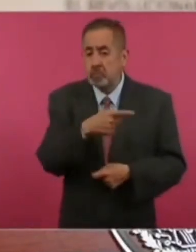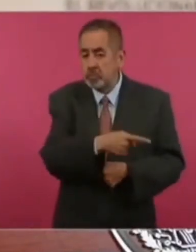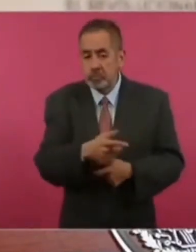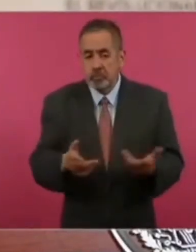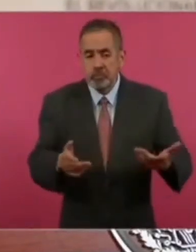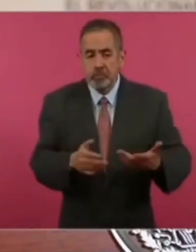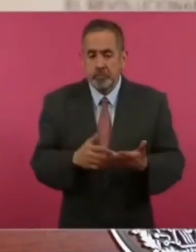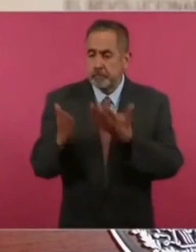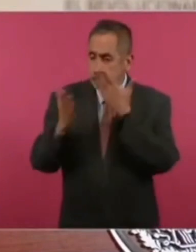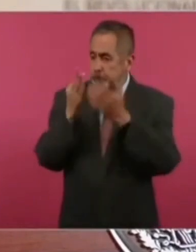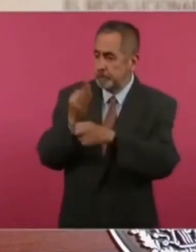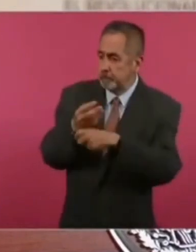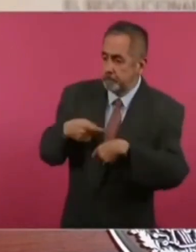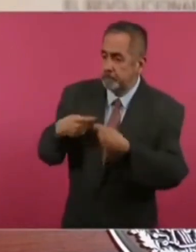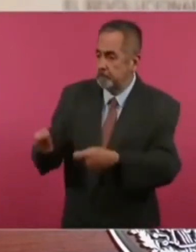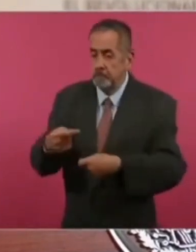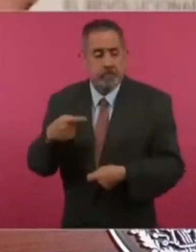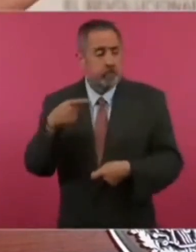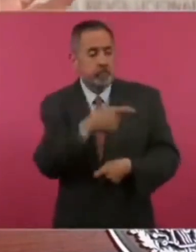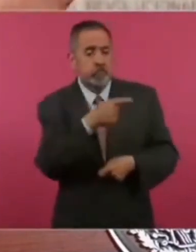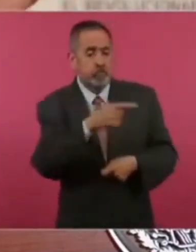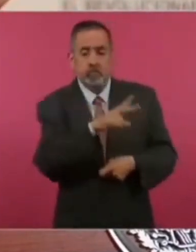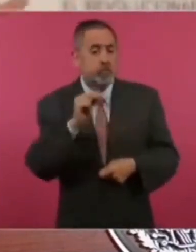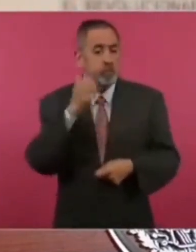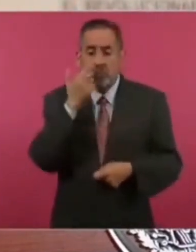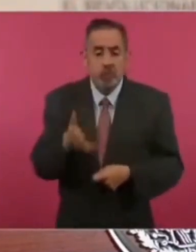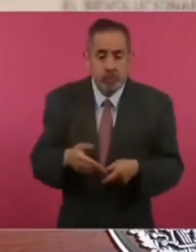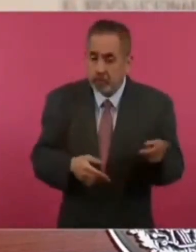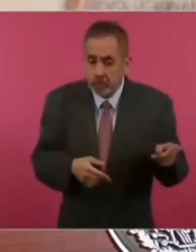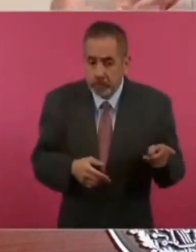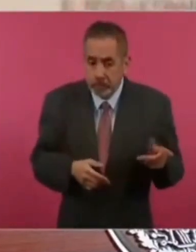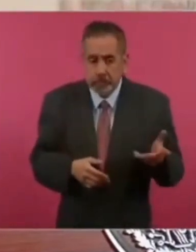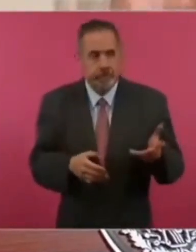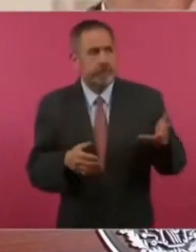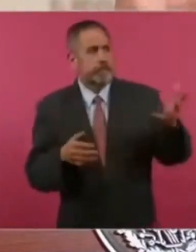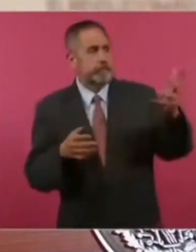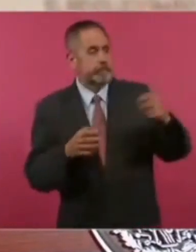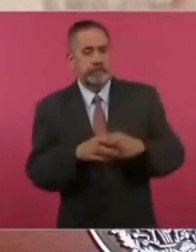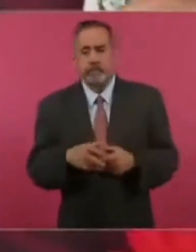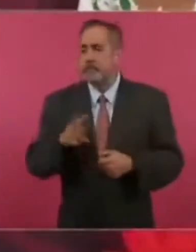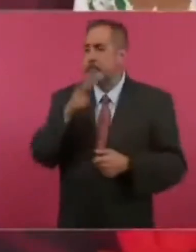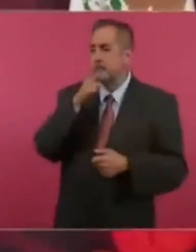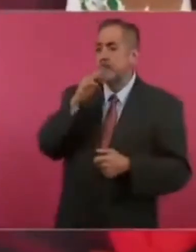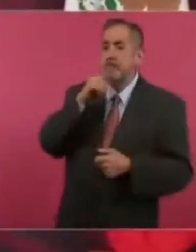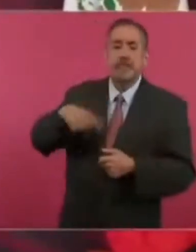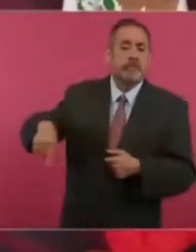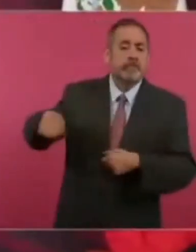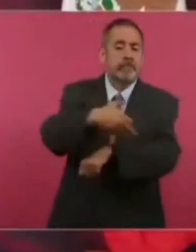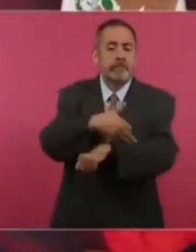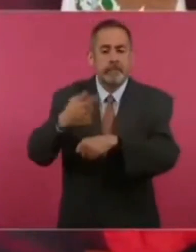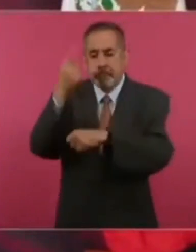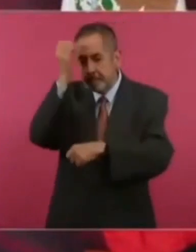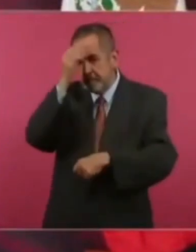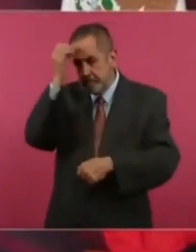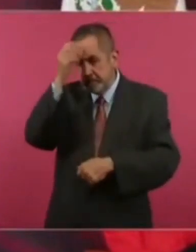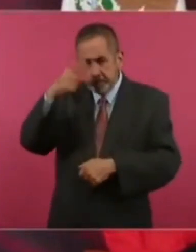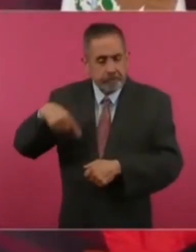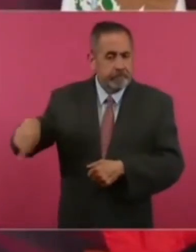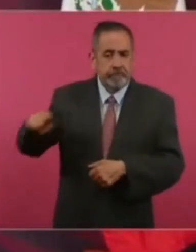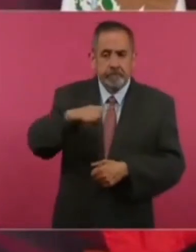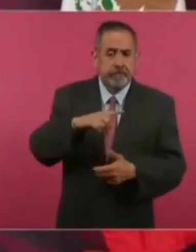a los estudiantes? ¿Qué opinan de esto las madres, los padres de familia?